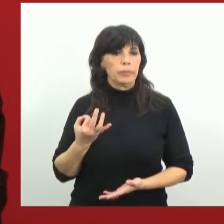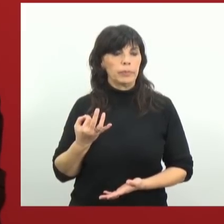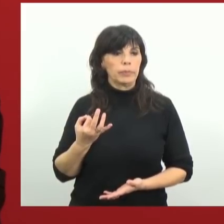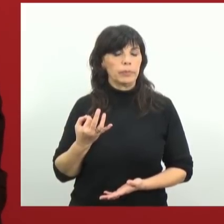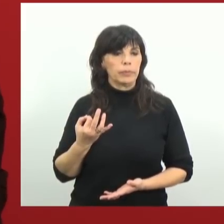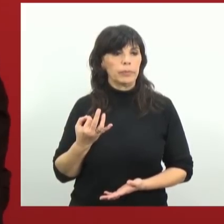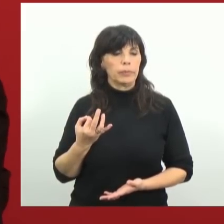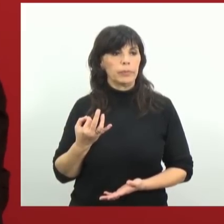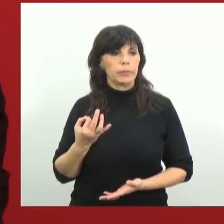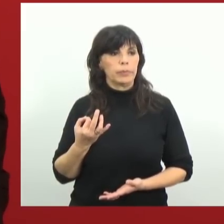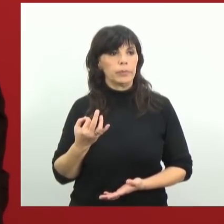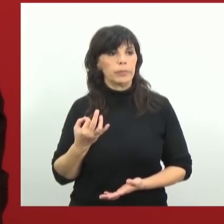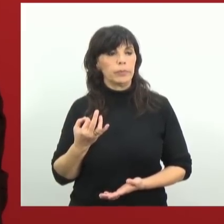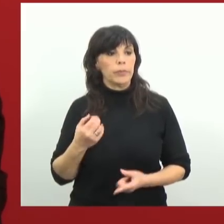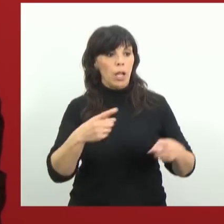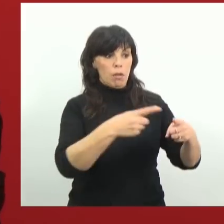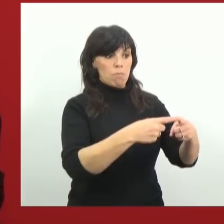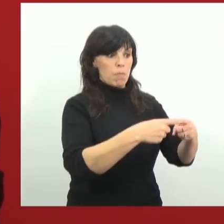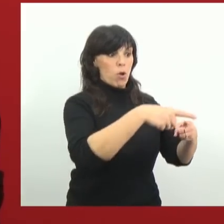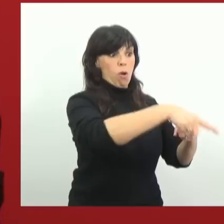que cuando uno oye la palabra,